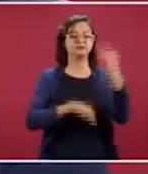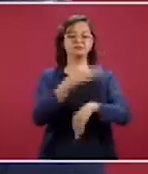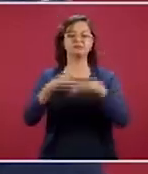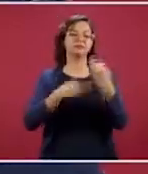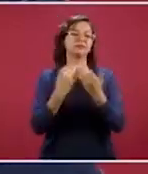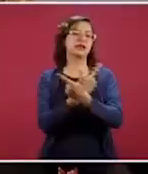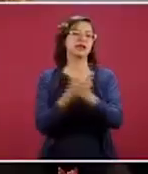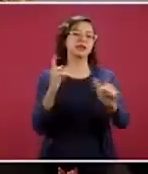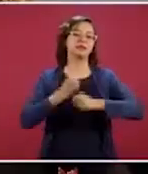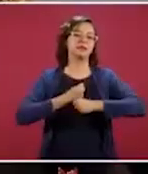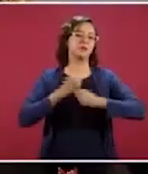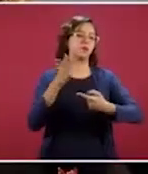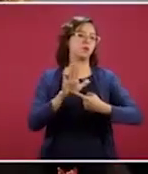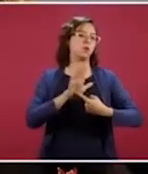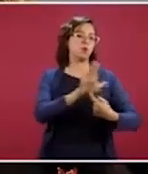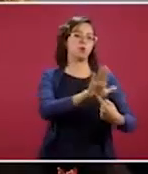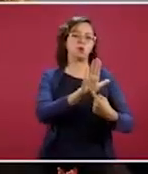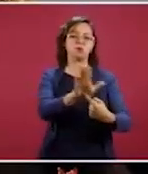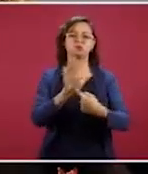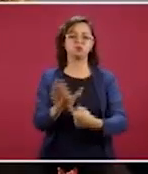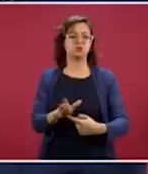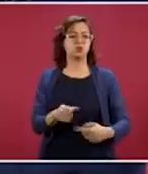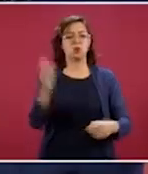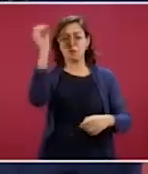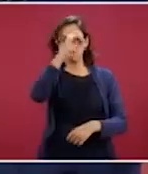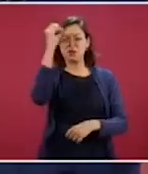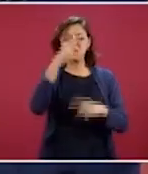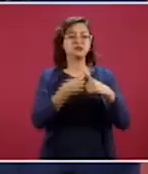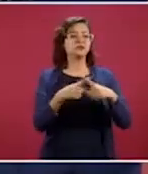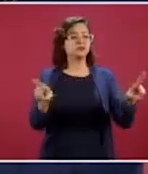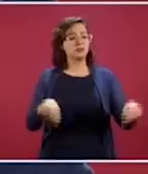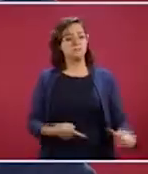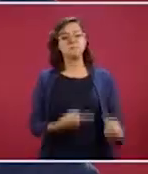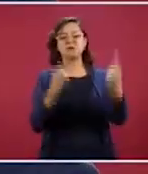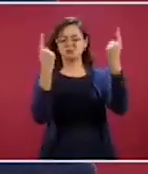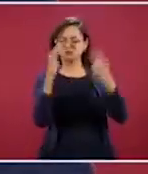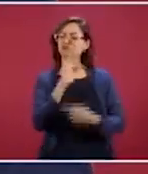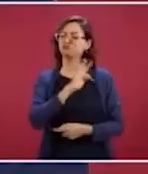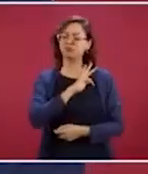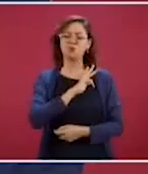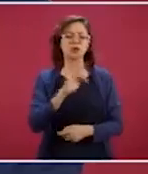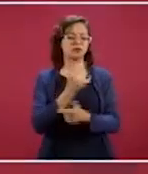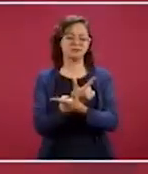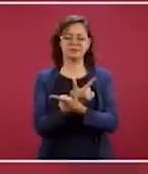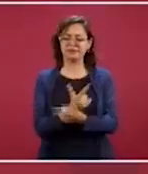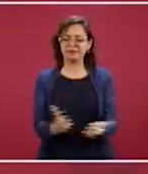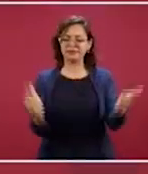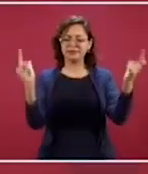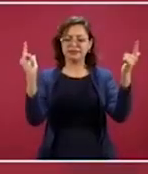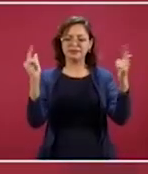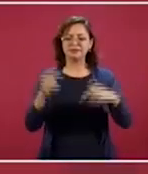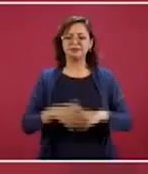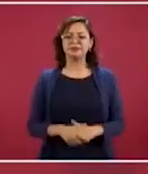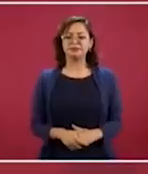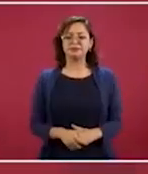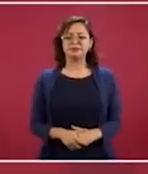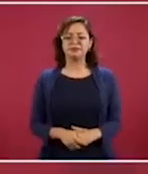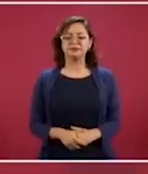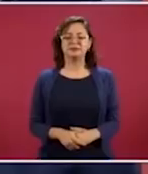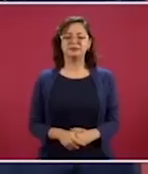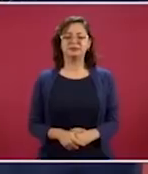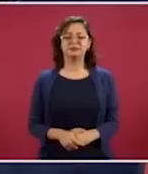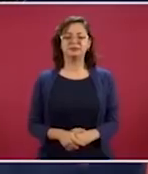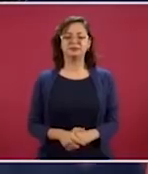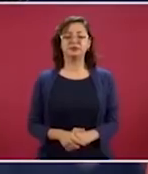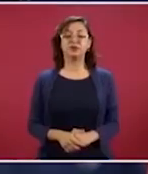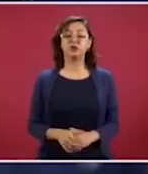expresarse, puede disentir con absoluta libertad. Lo único que